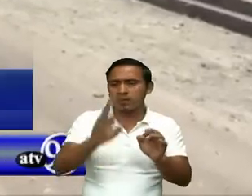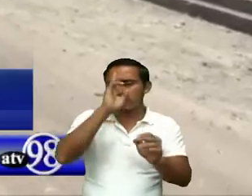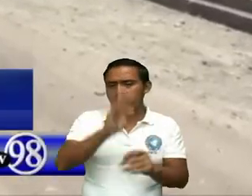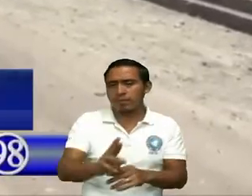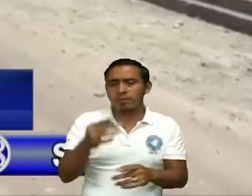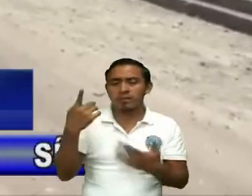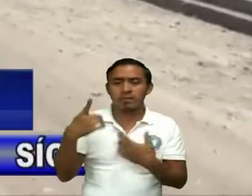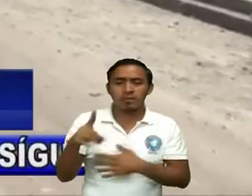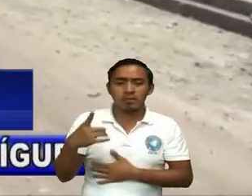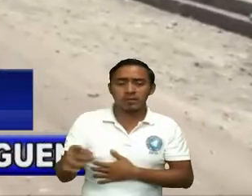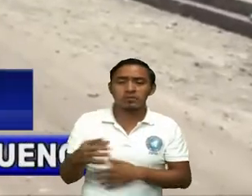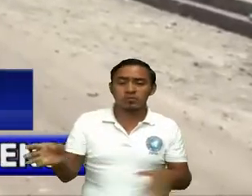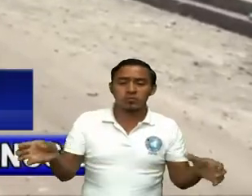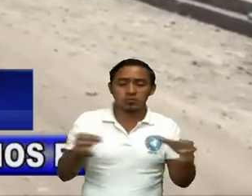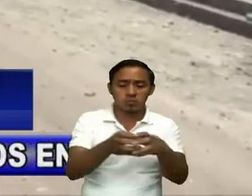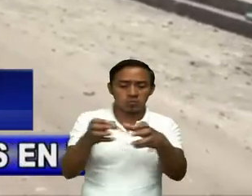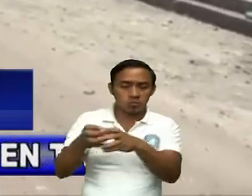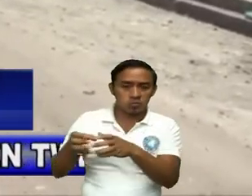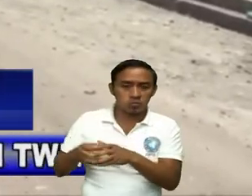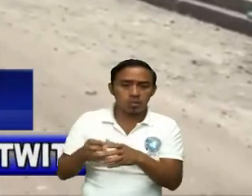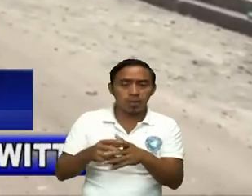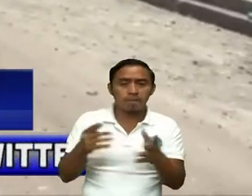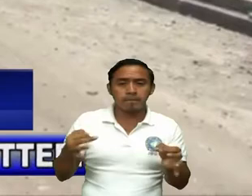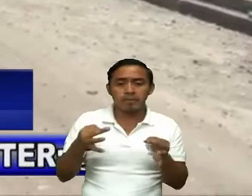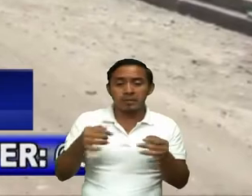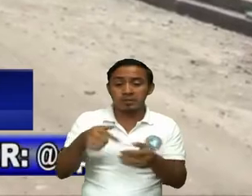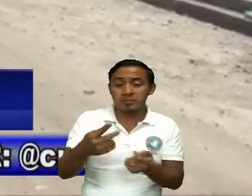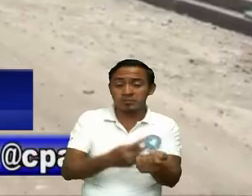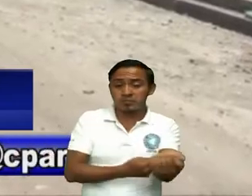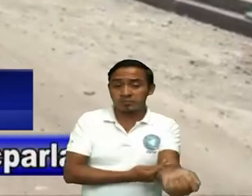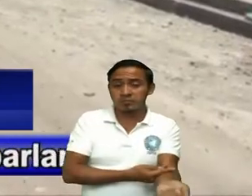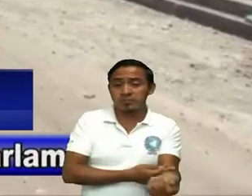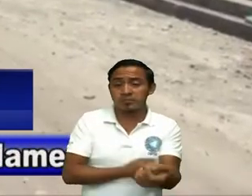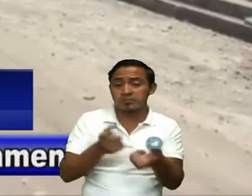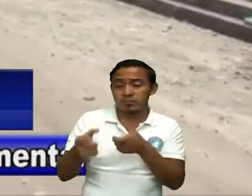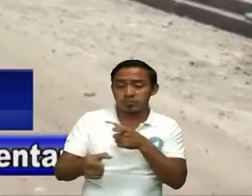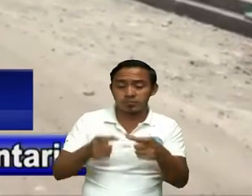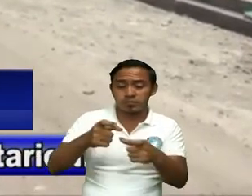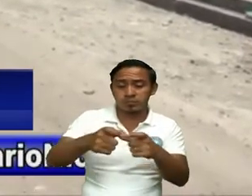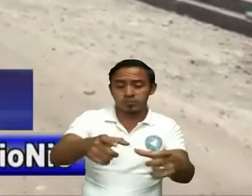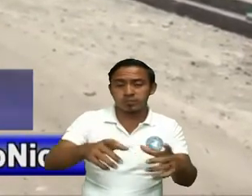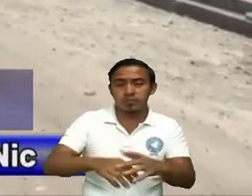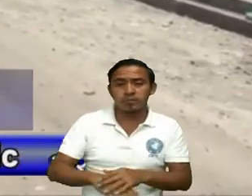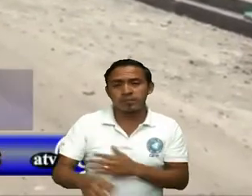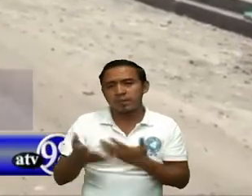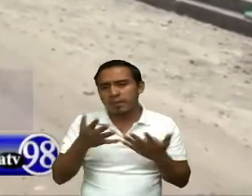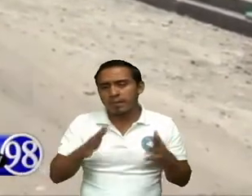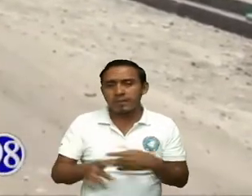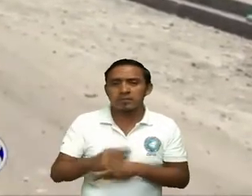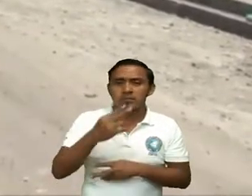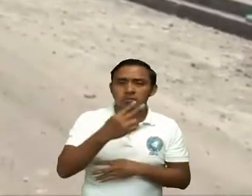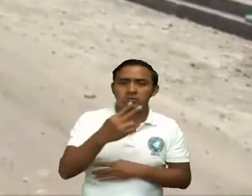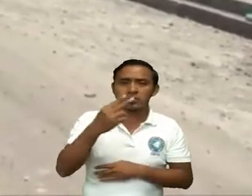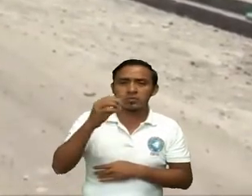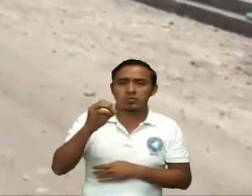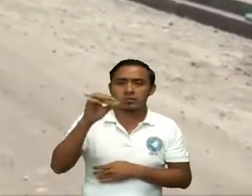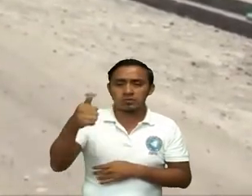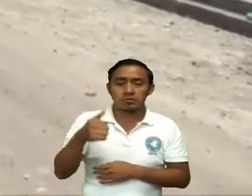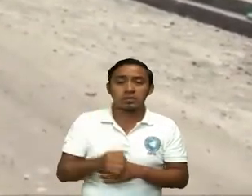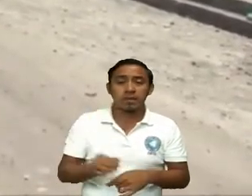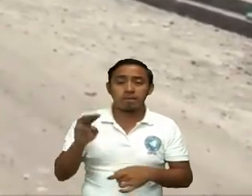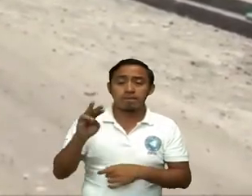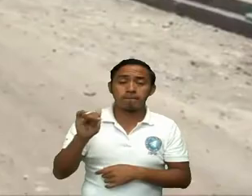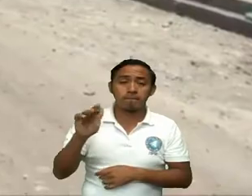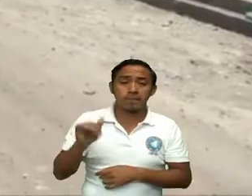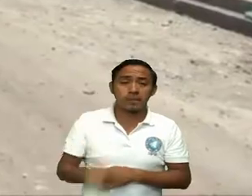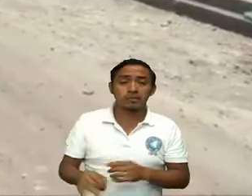este caso a las comunidades beneficiadas con este proyecto de adoquinado. Aproximadamente 206 metros lineales se